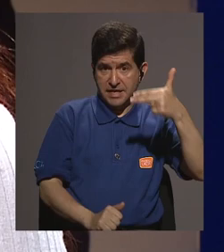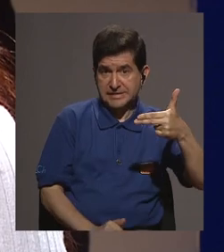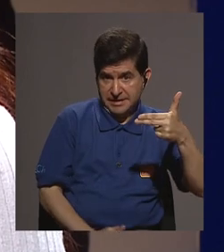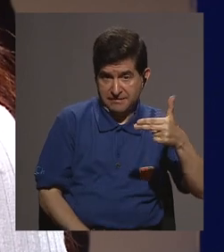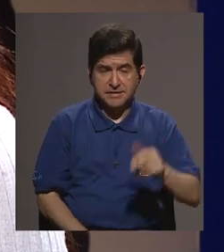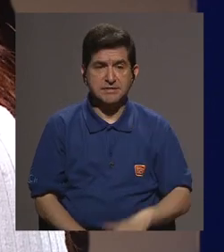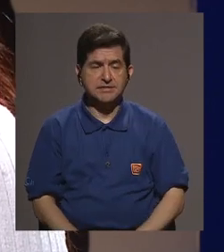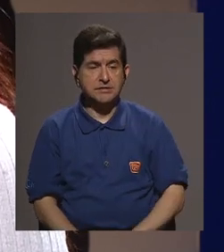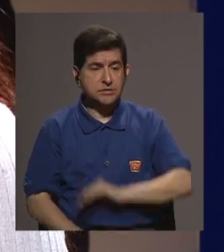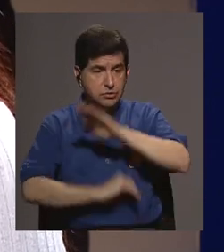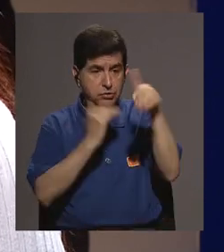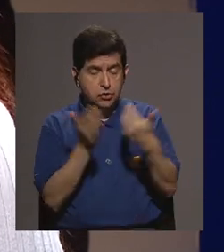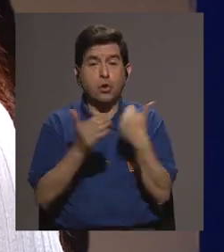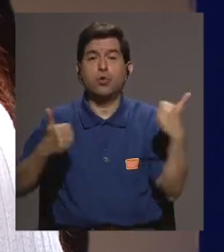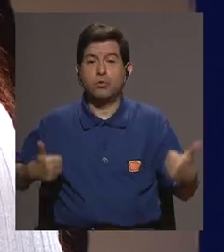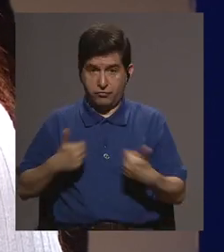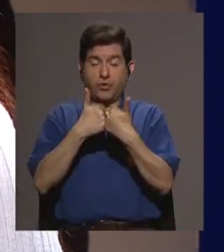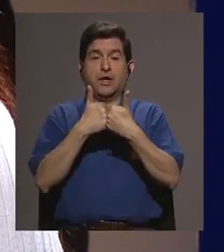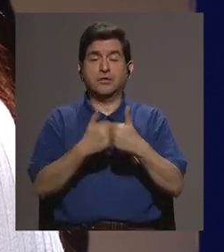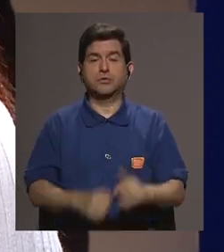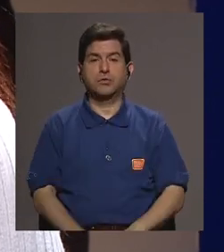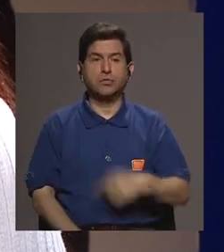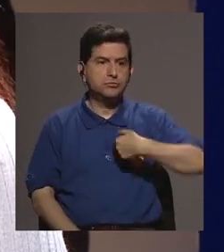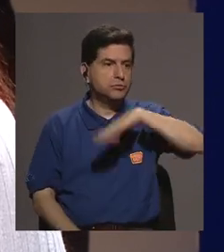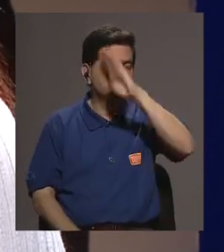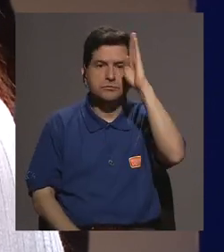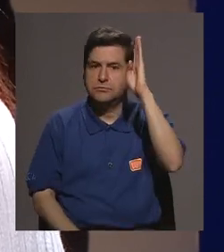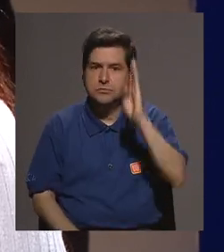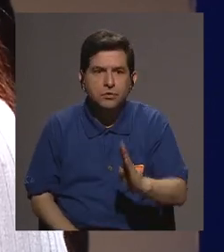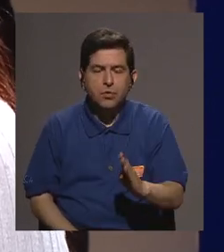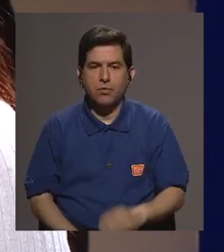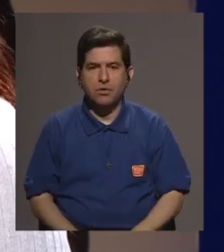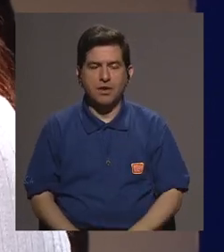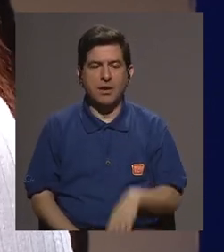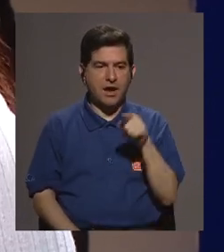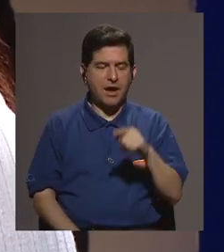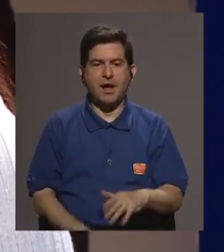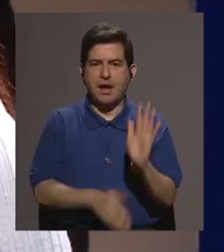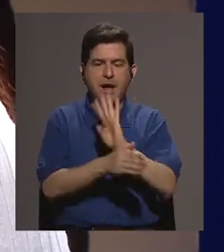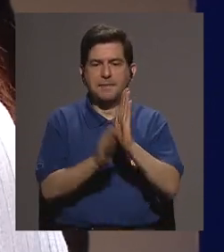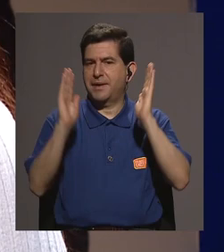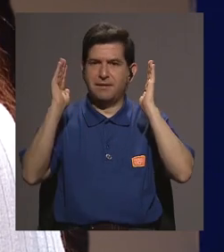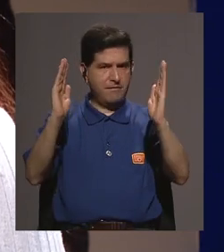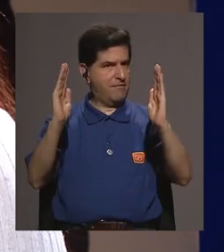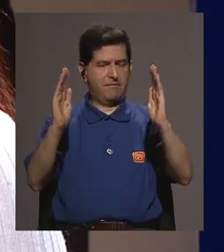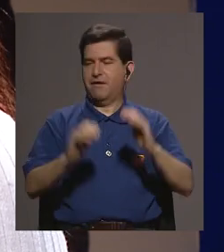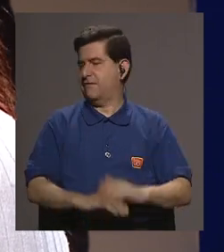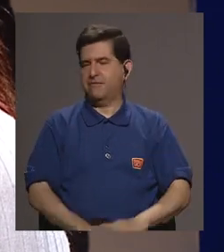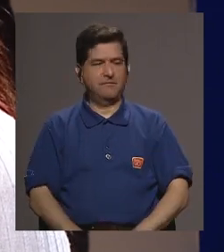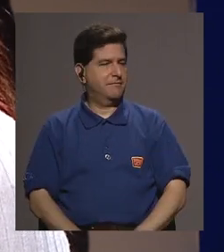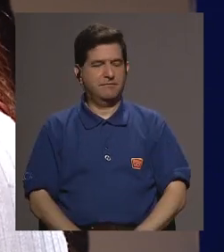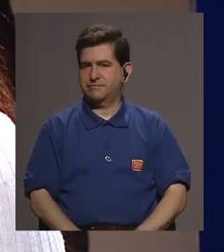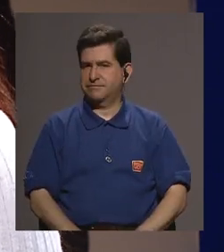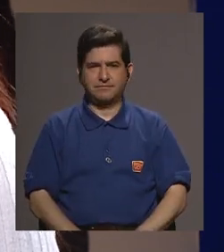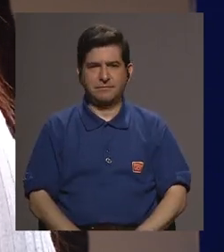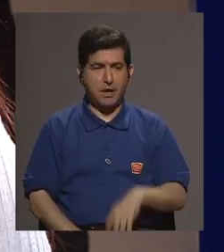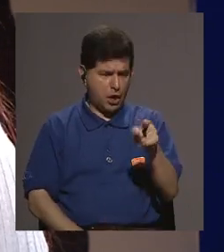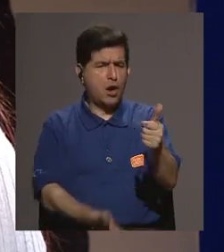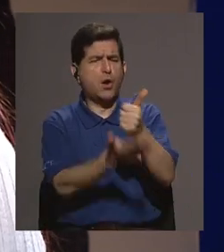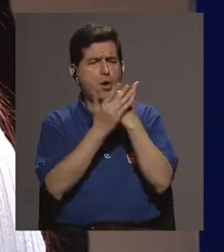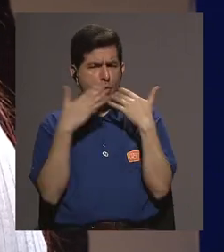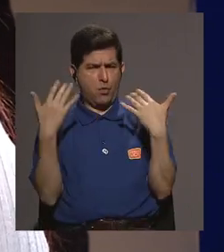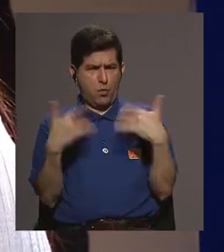personaje con con andrés pues todo fue un reto para mí porque jamás haya hecho un largometraje